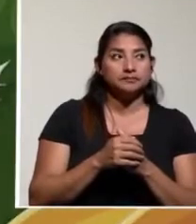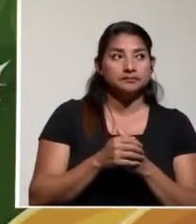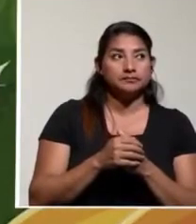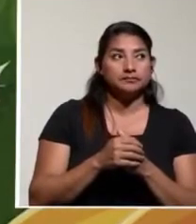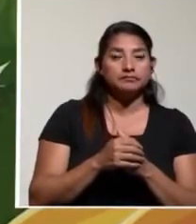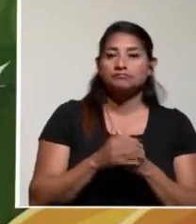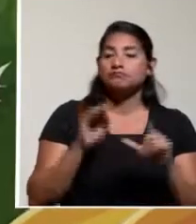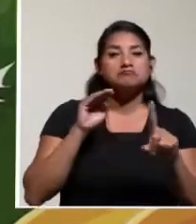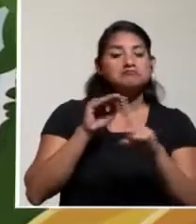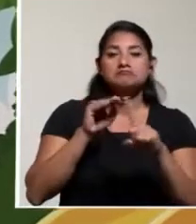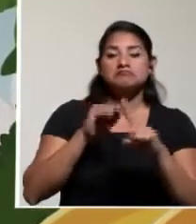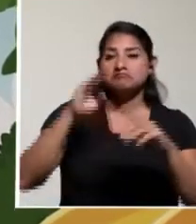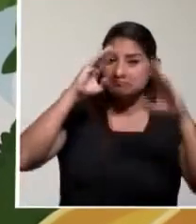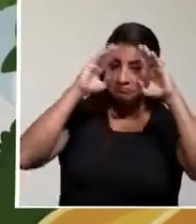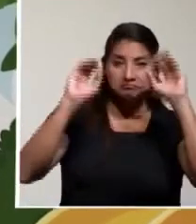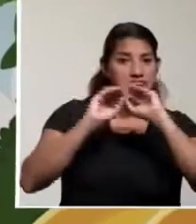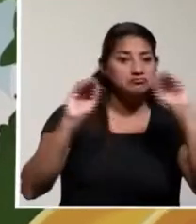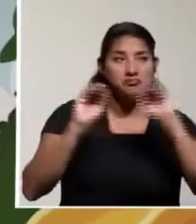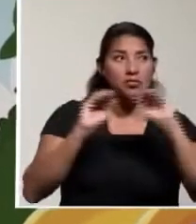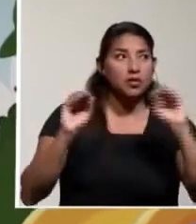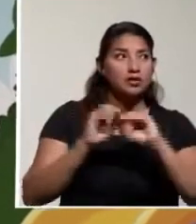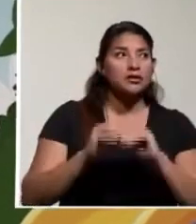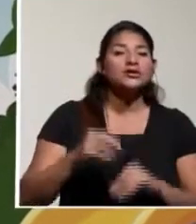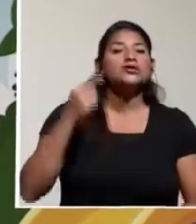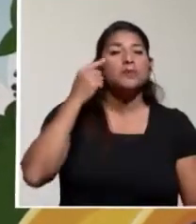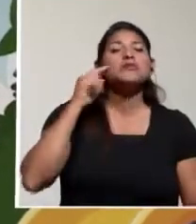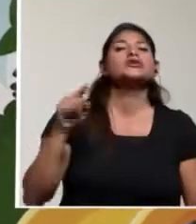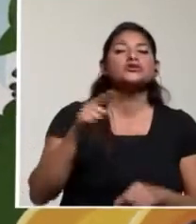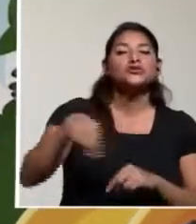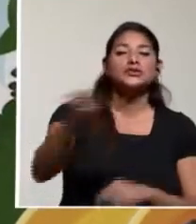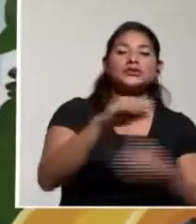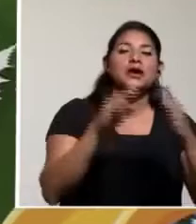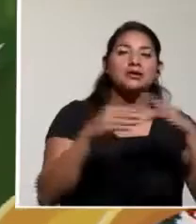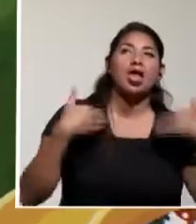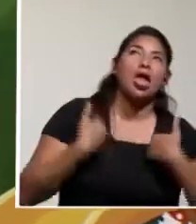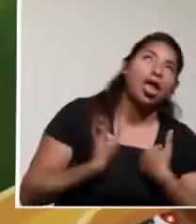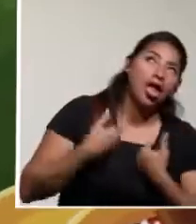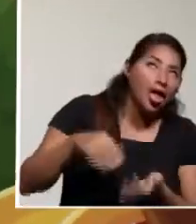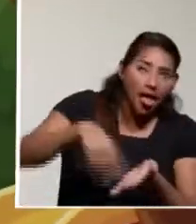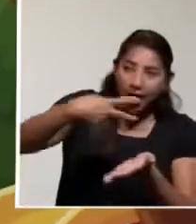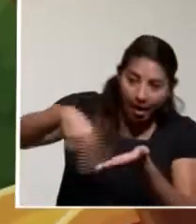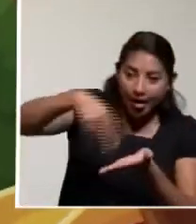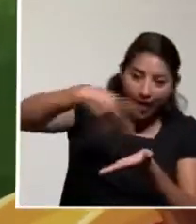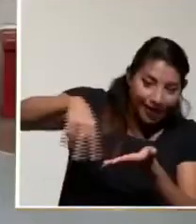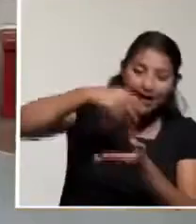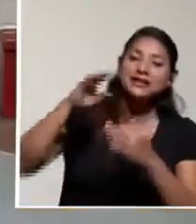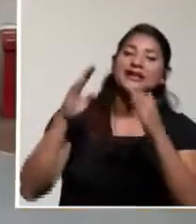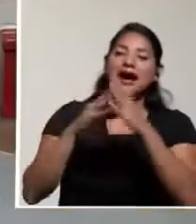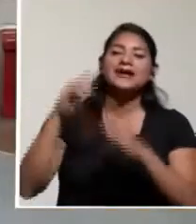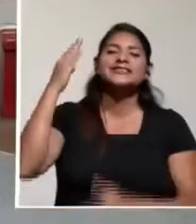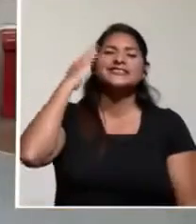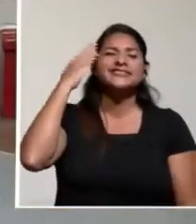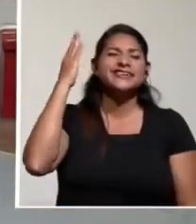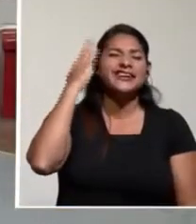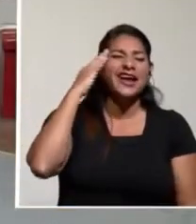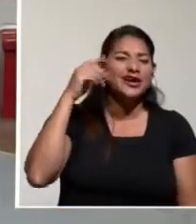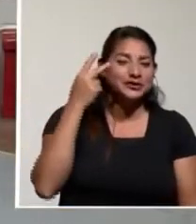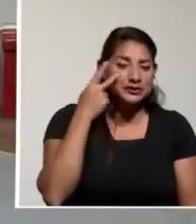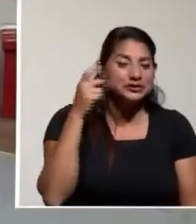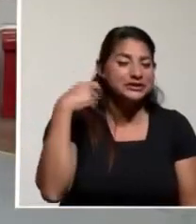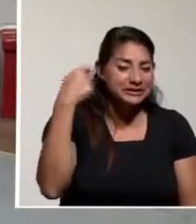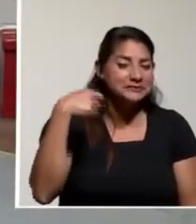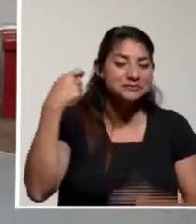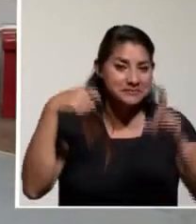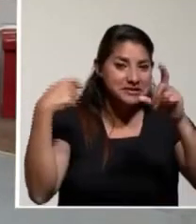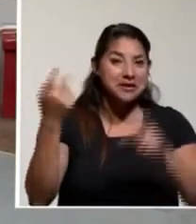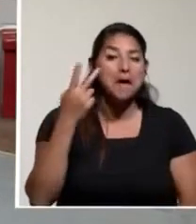No, todavía no, entonces nos vamos. Para mí que es que están bailando demasiado, ¿verdad? Sí, es que deben estar ocupados bailando, por supuesto. ¿Tienen un video? Hay un video.